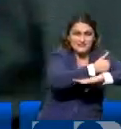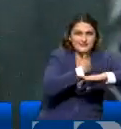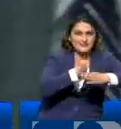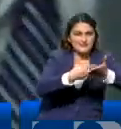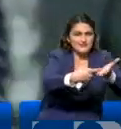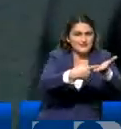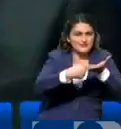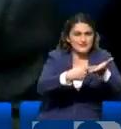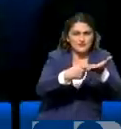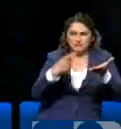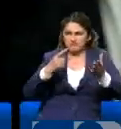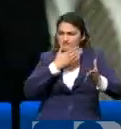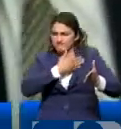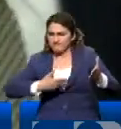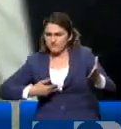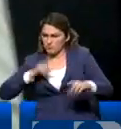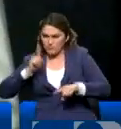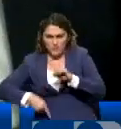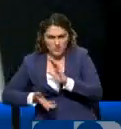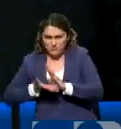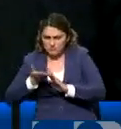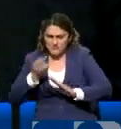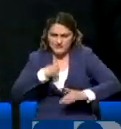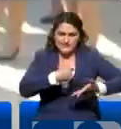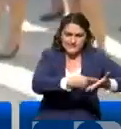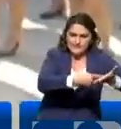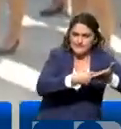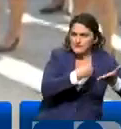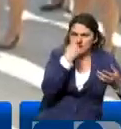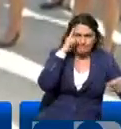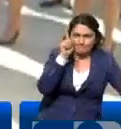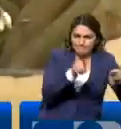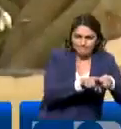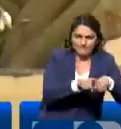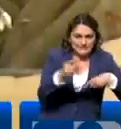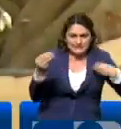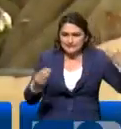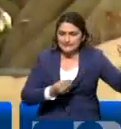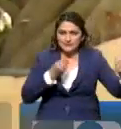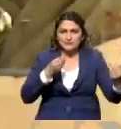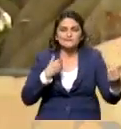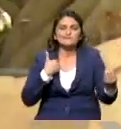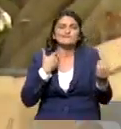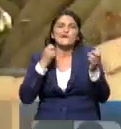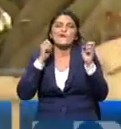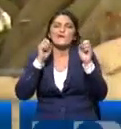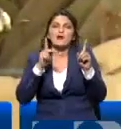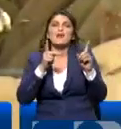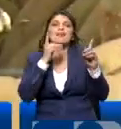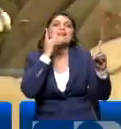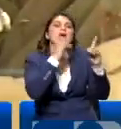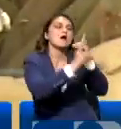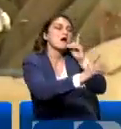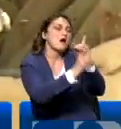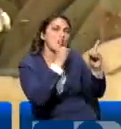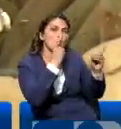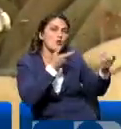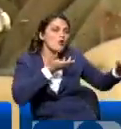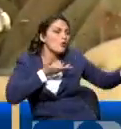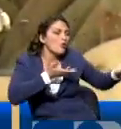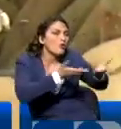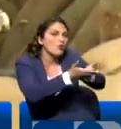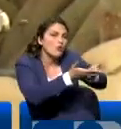privados cumplan obligatoriamente esa disposición presidencial yo sé que vamos a dialogar no sé qué vamos a